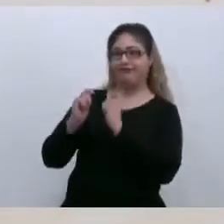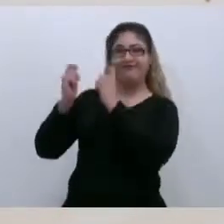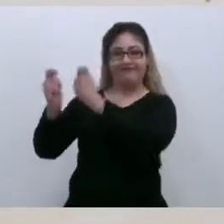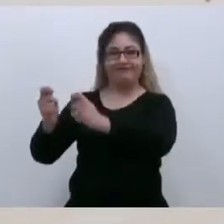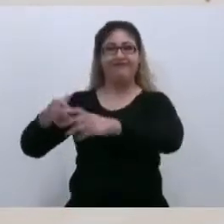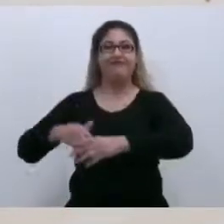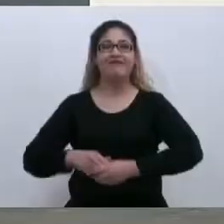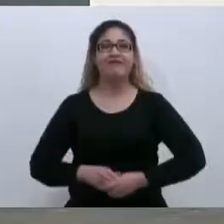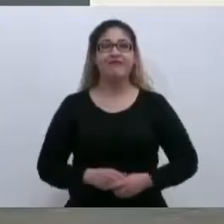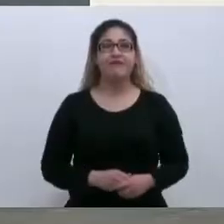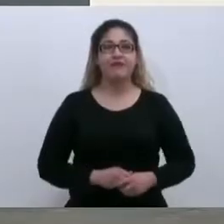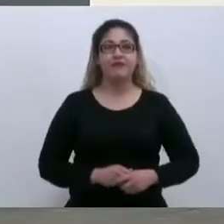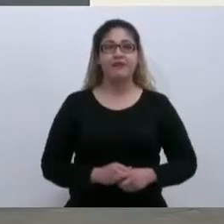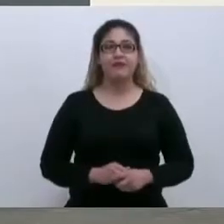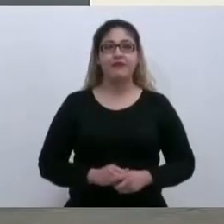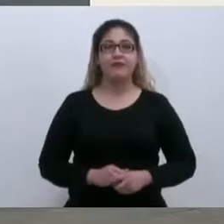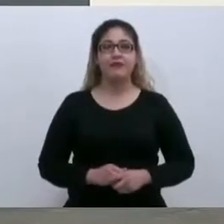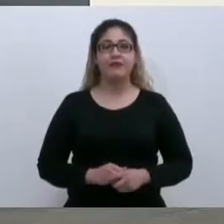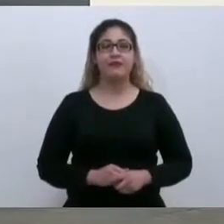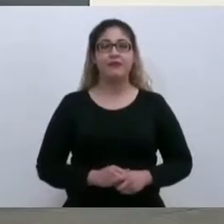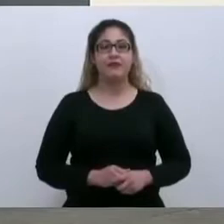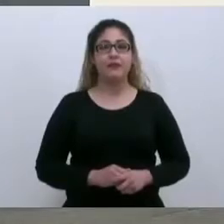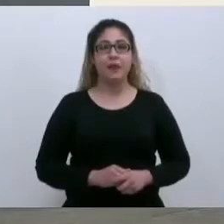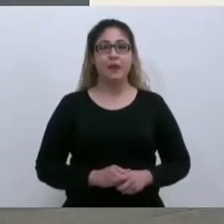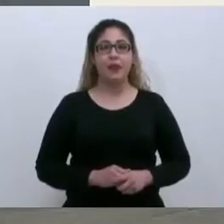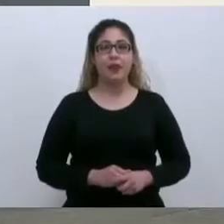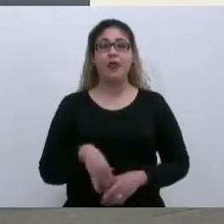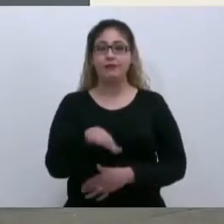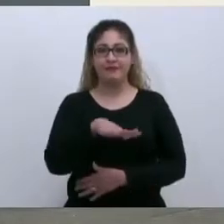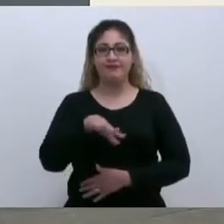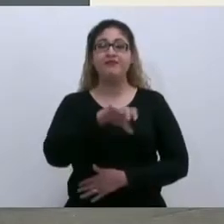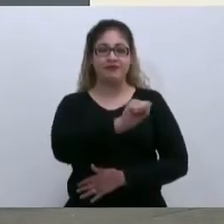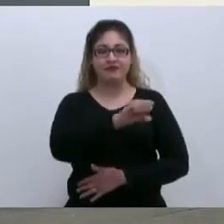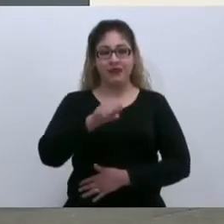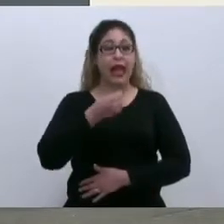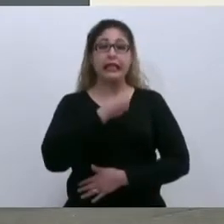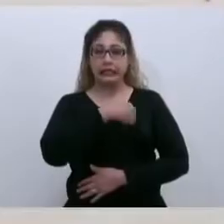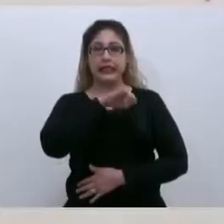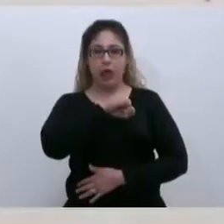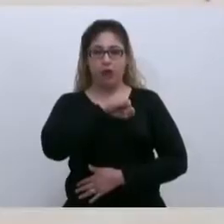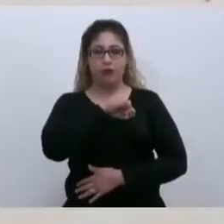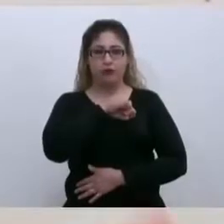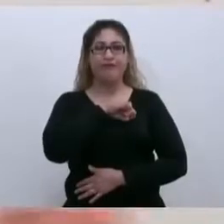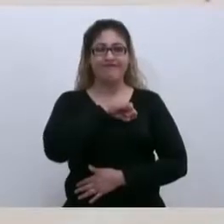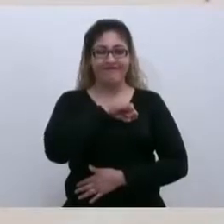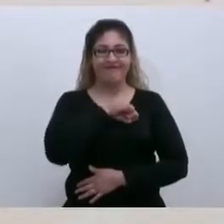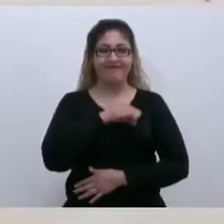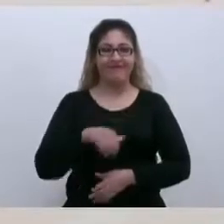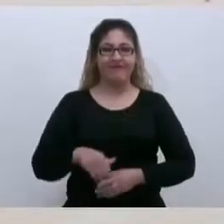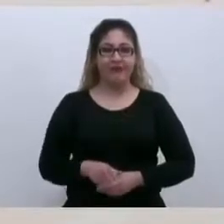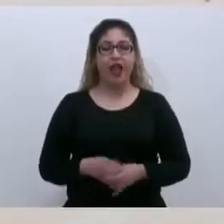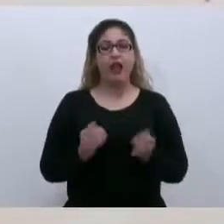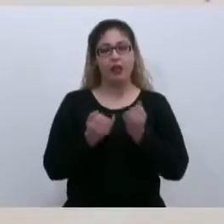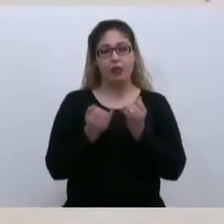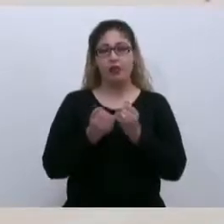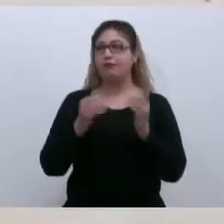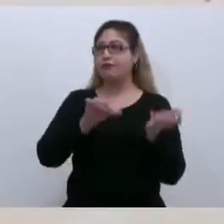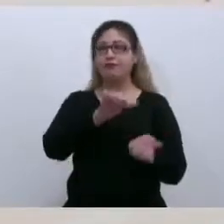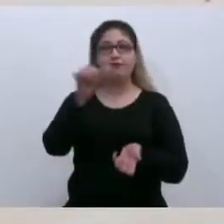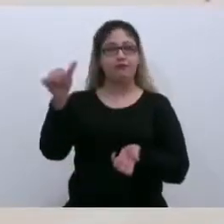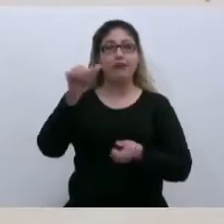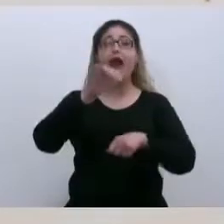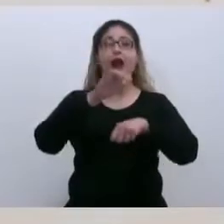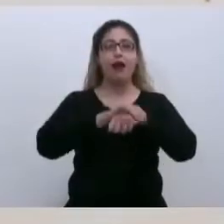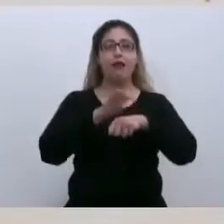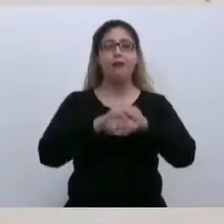señor secretario de Salud, del doctor Jorge Alcocer, igualmente la presencia de nuestro amigo